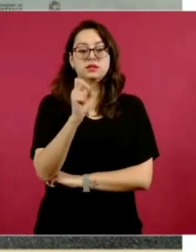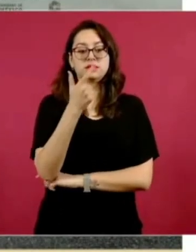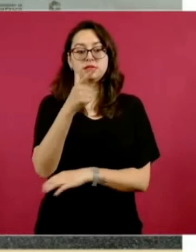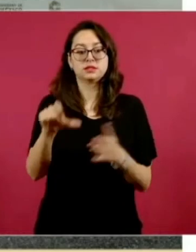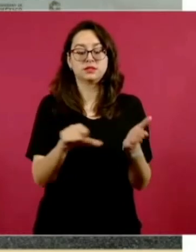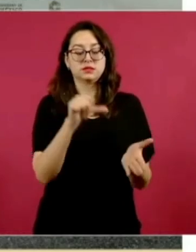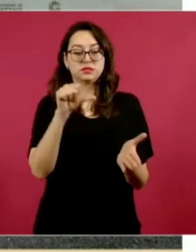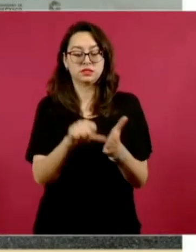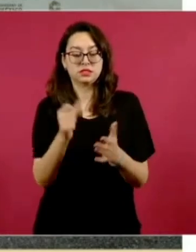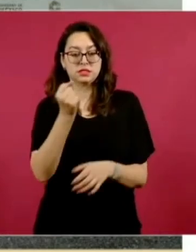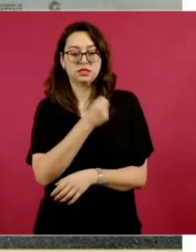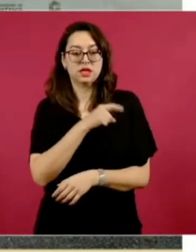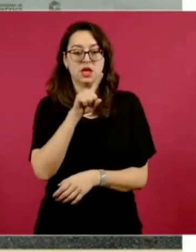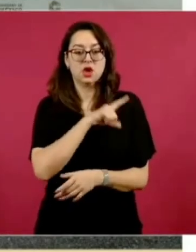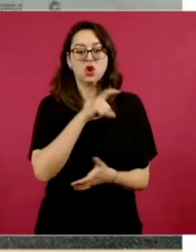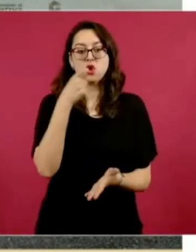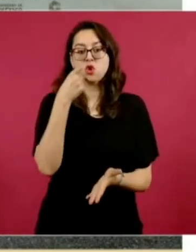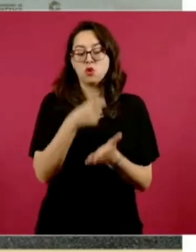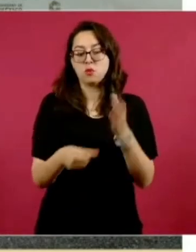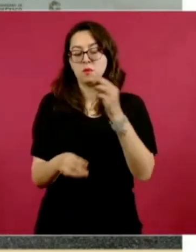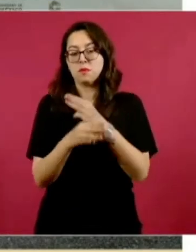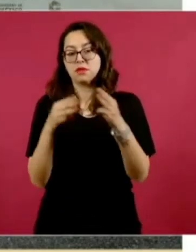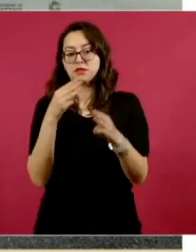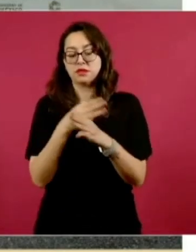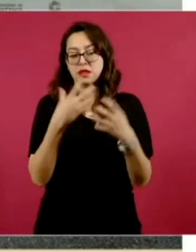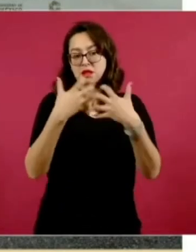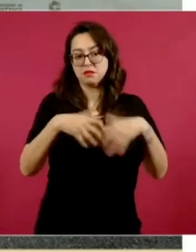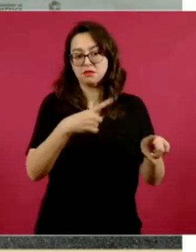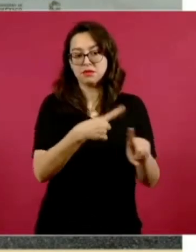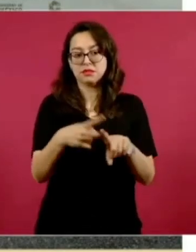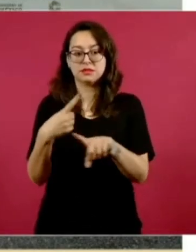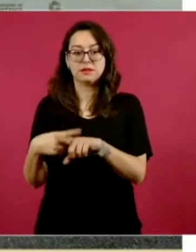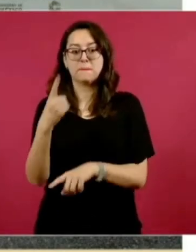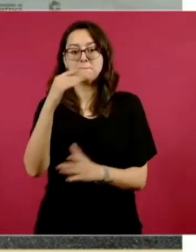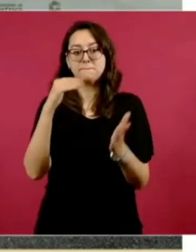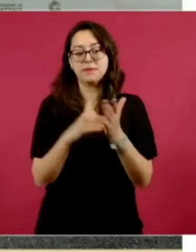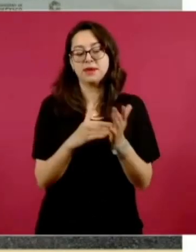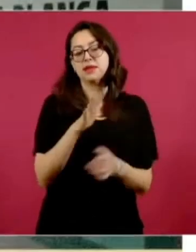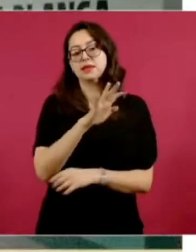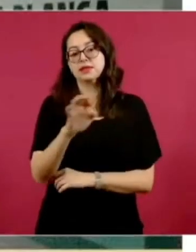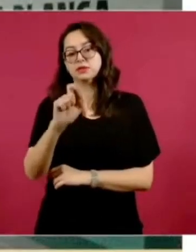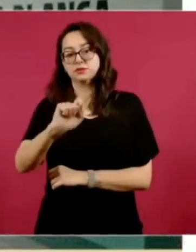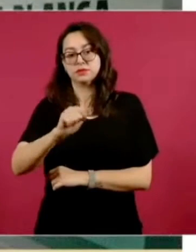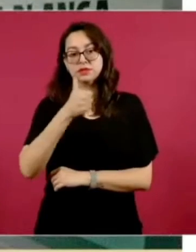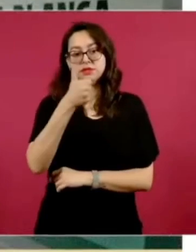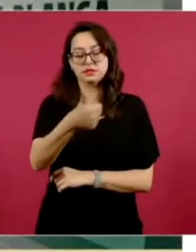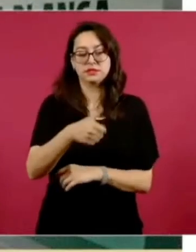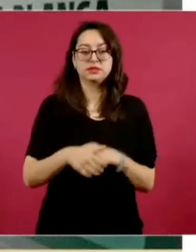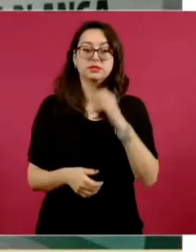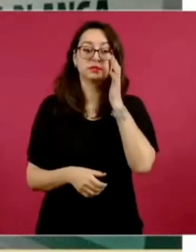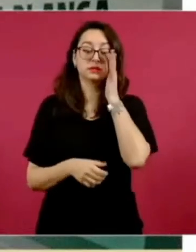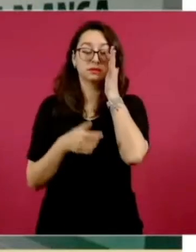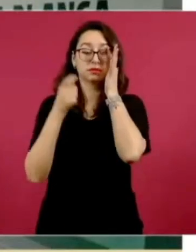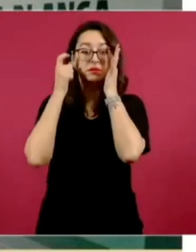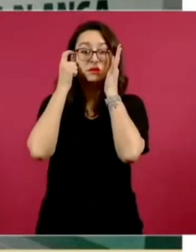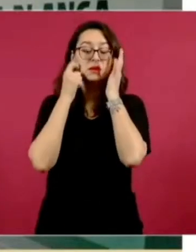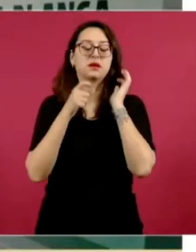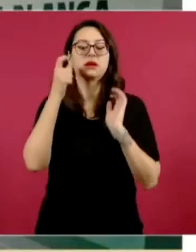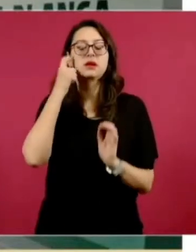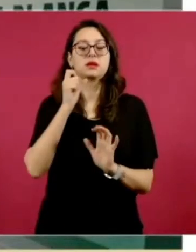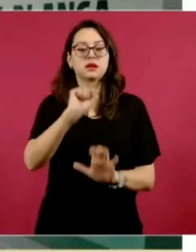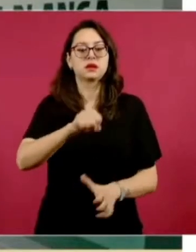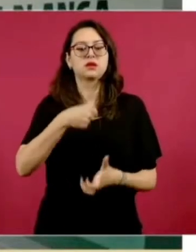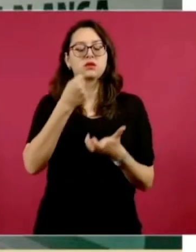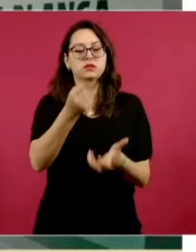adquisición de 1,526 equipos médicos. La siguiente, por favor. Guerrero tuvo una inversión de 356 millones de